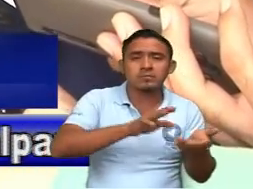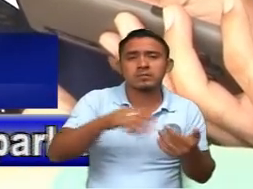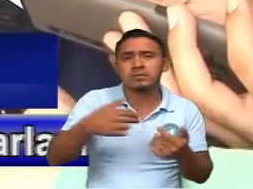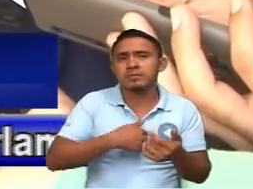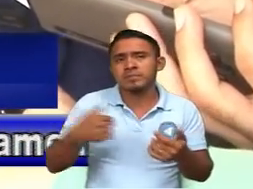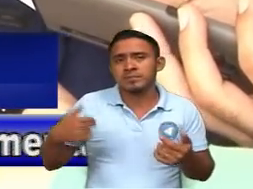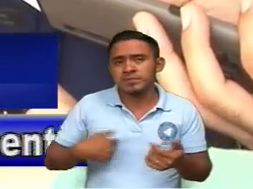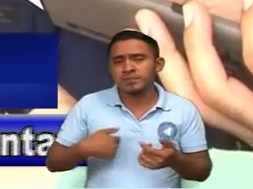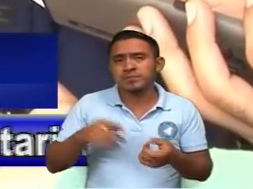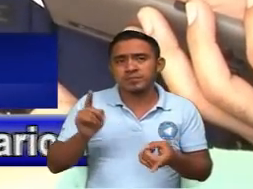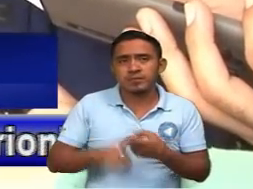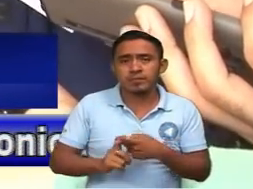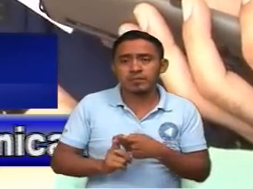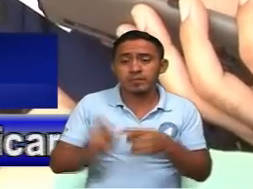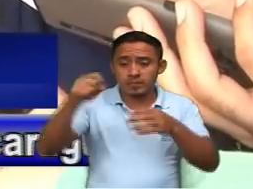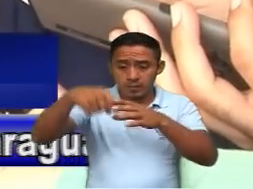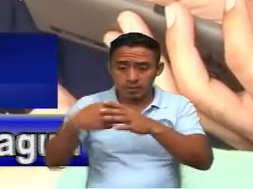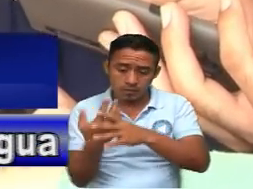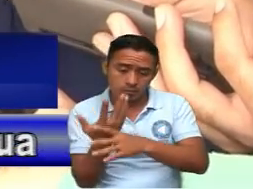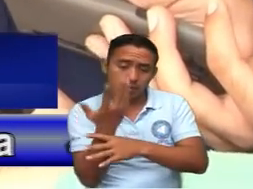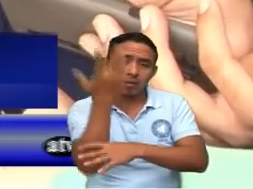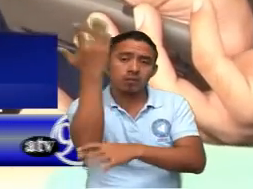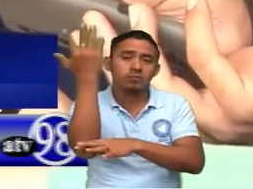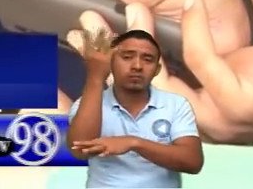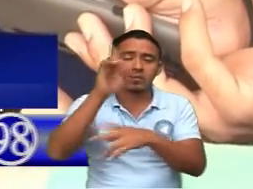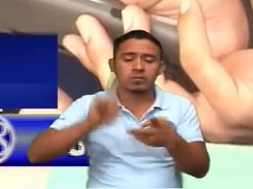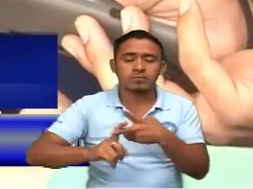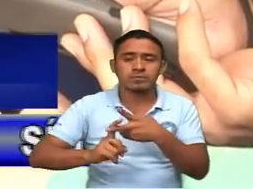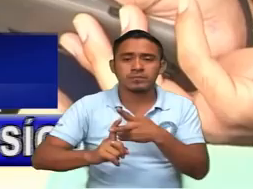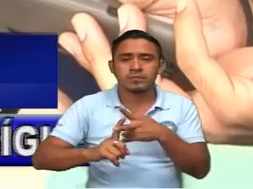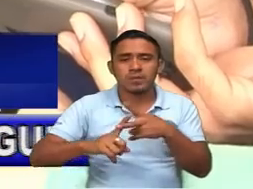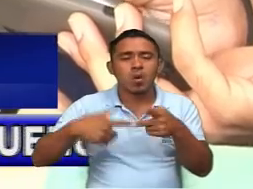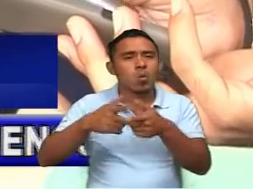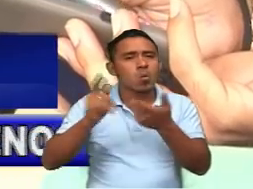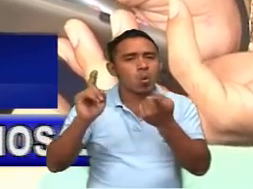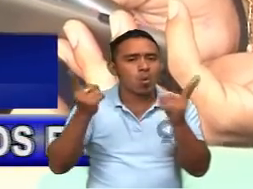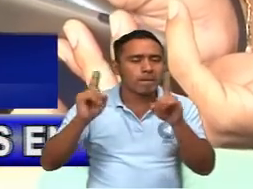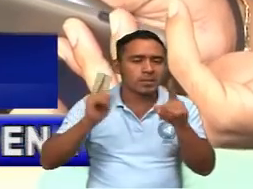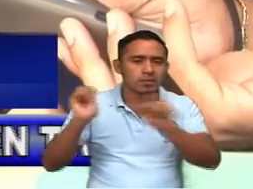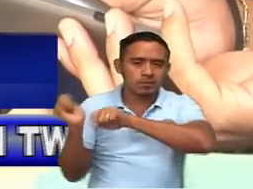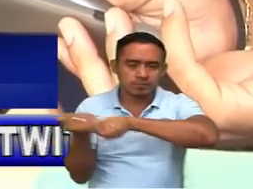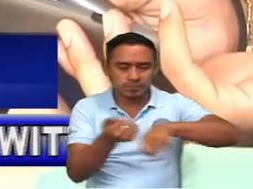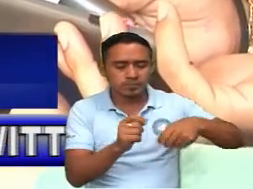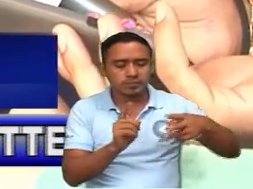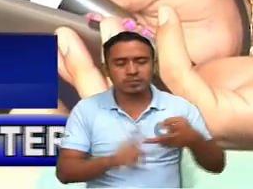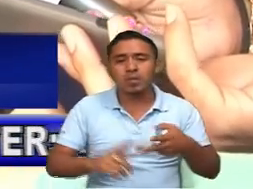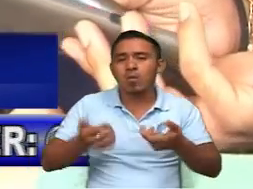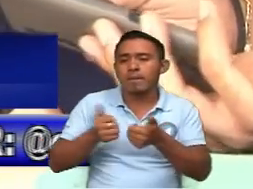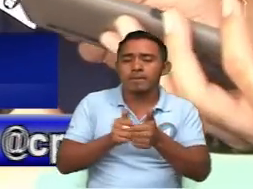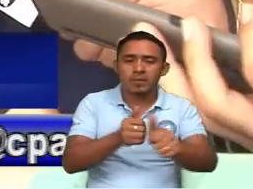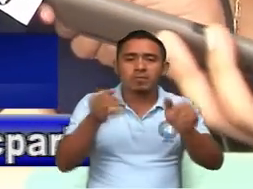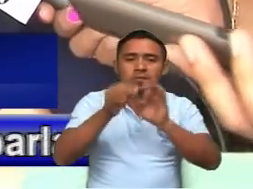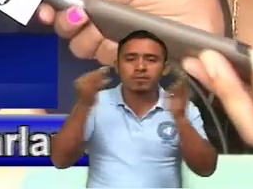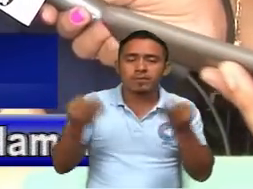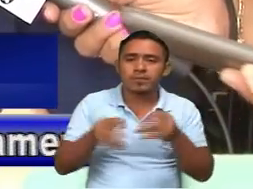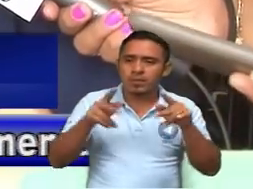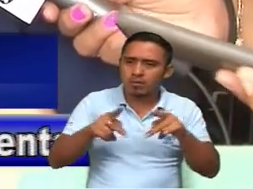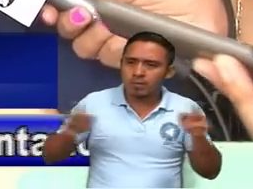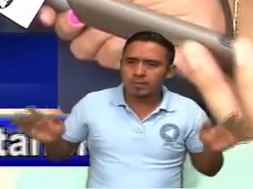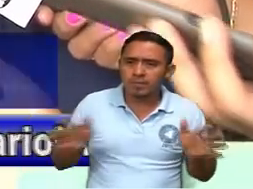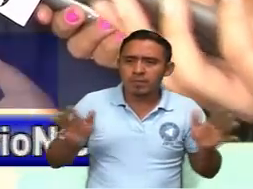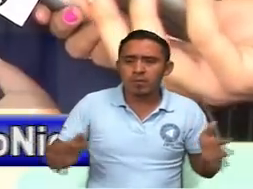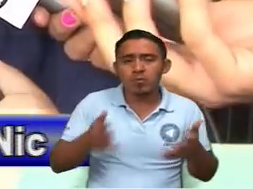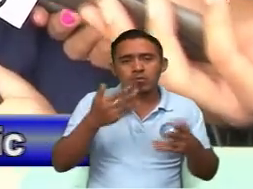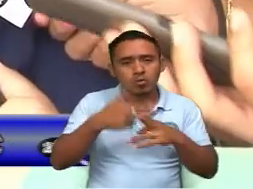acción, ya sea desde una siembra de árboles, ya sea desde una liga deportiva, ya sea desde acompañamiento a la familia, porque todo lo que han promovido se llama